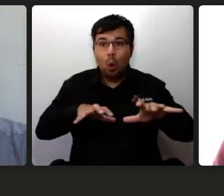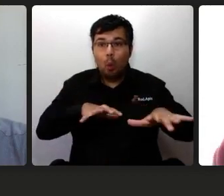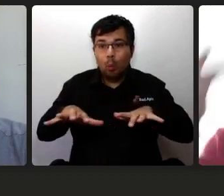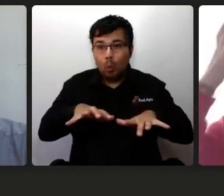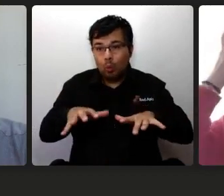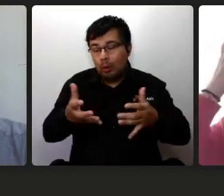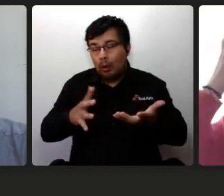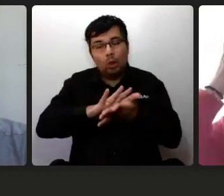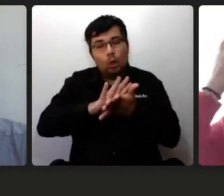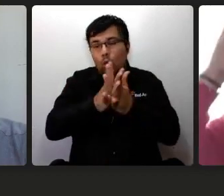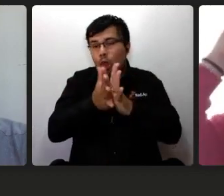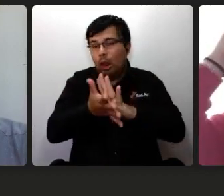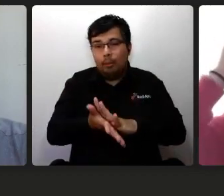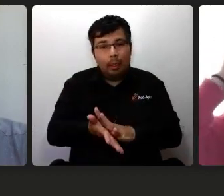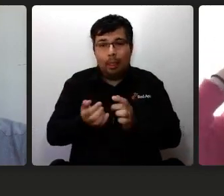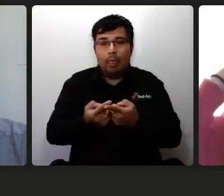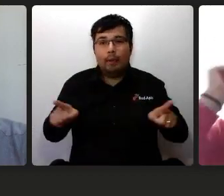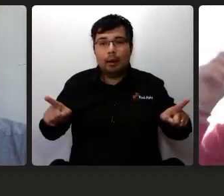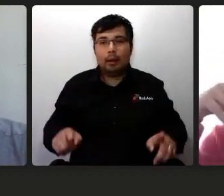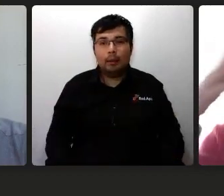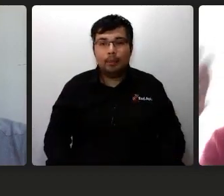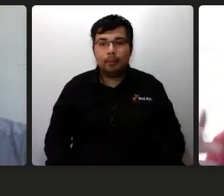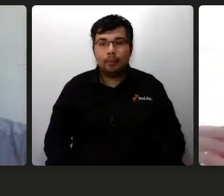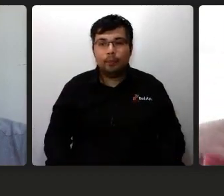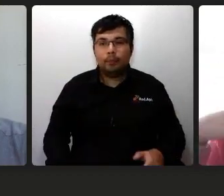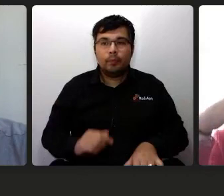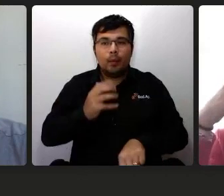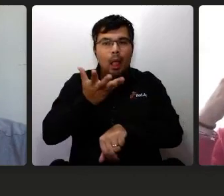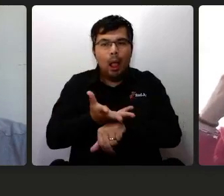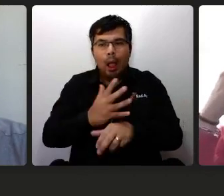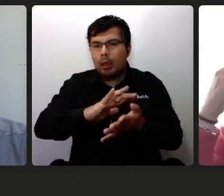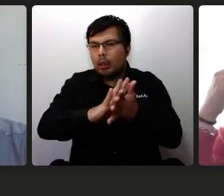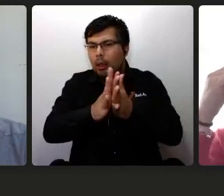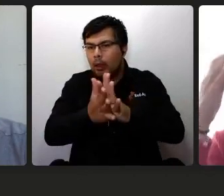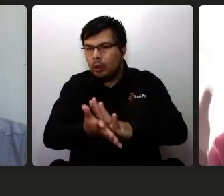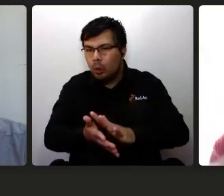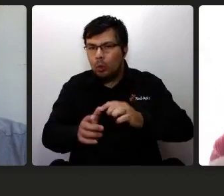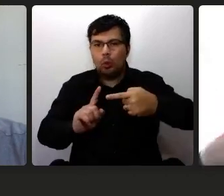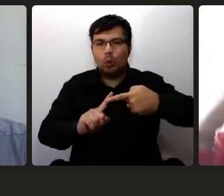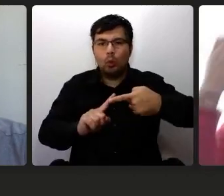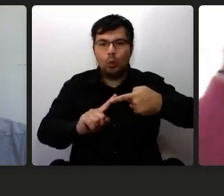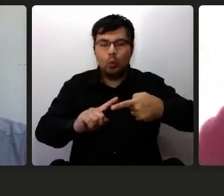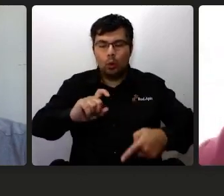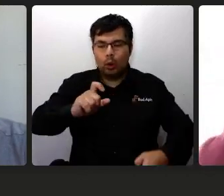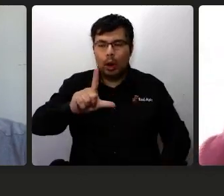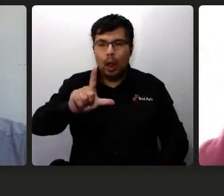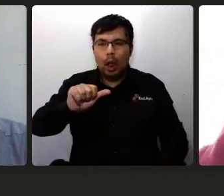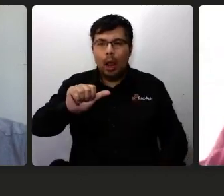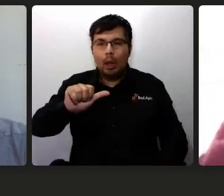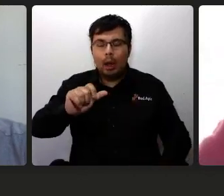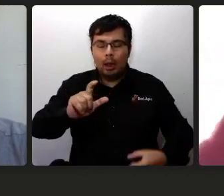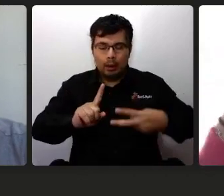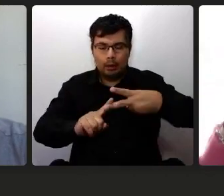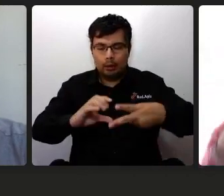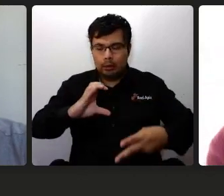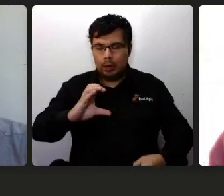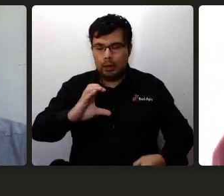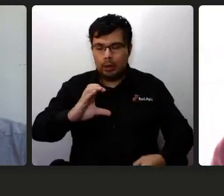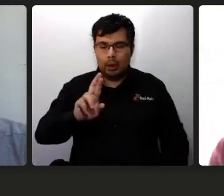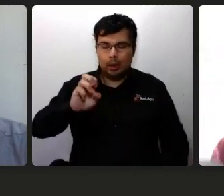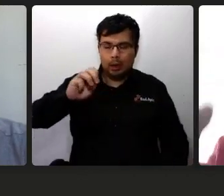Entonces, hay de todo, hay desde legal, hay desde CRM, hay de insisto,